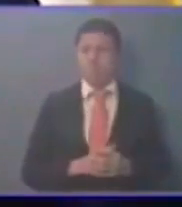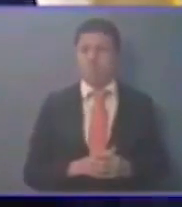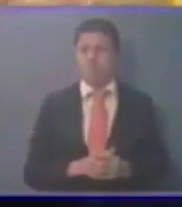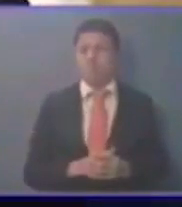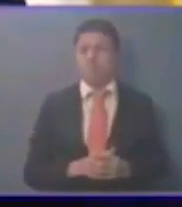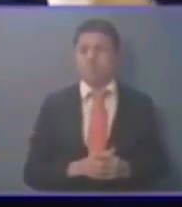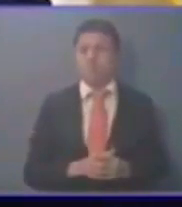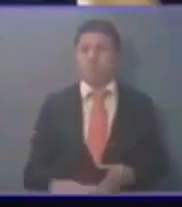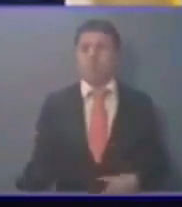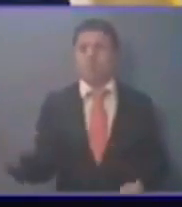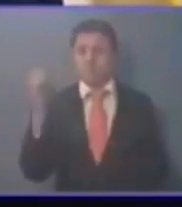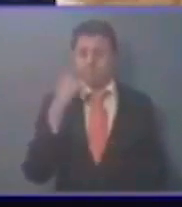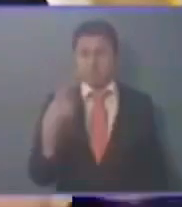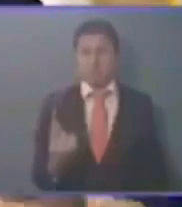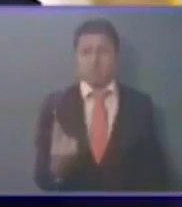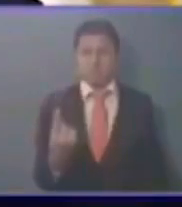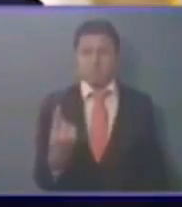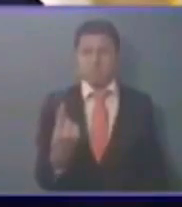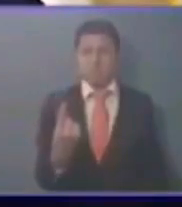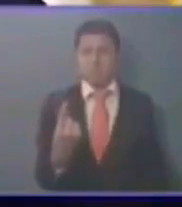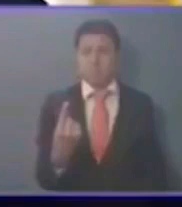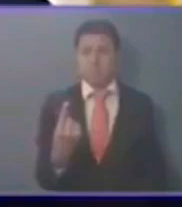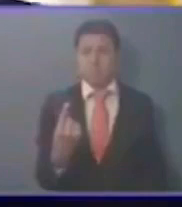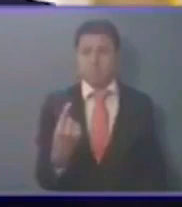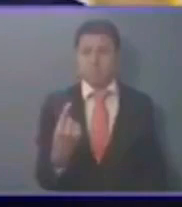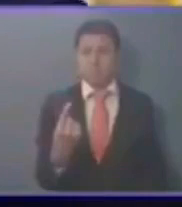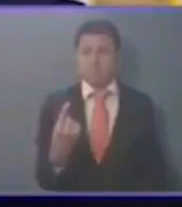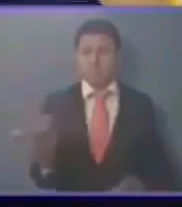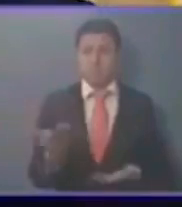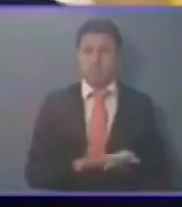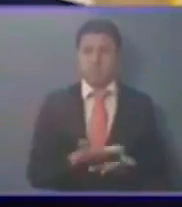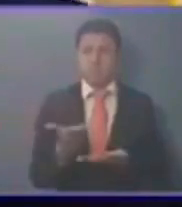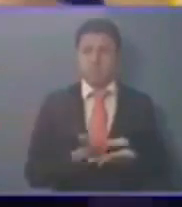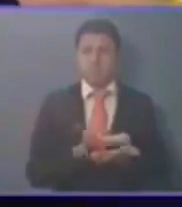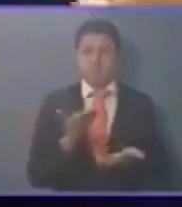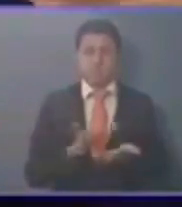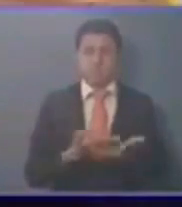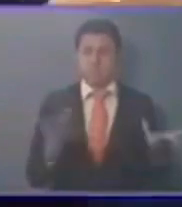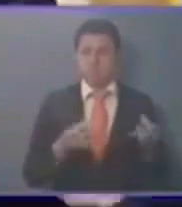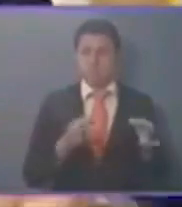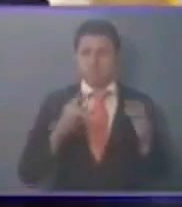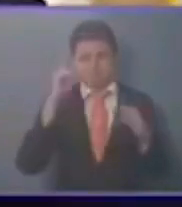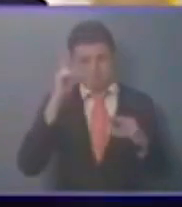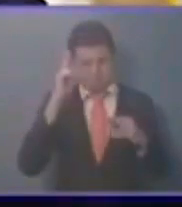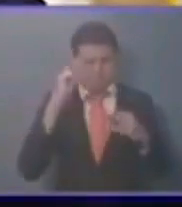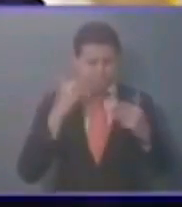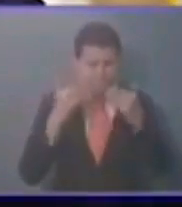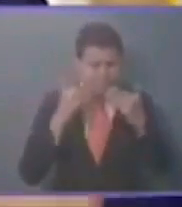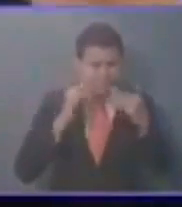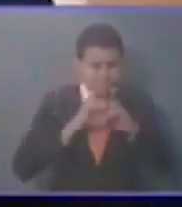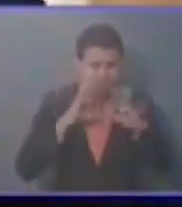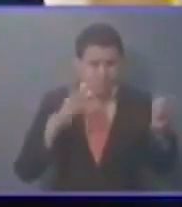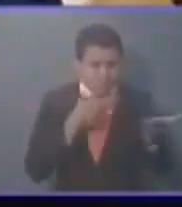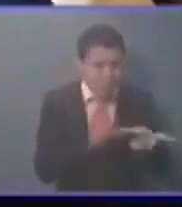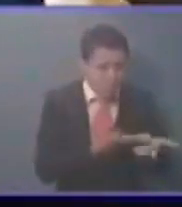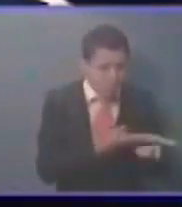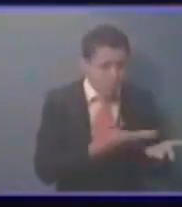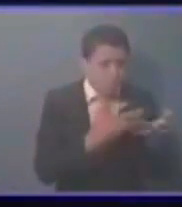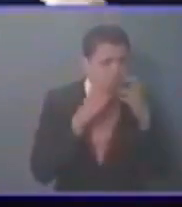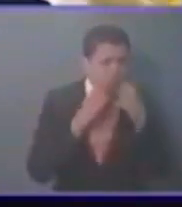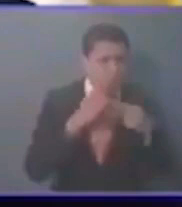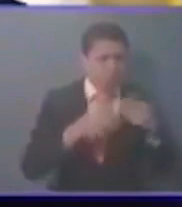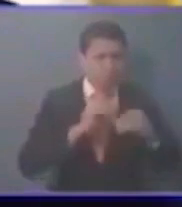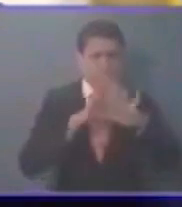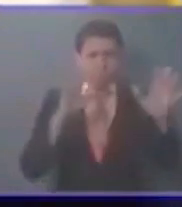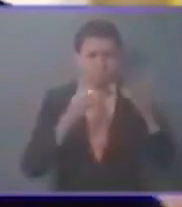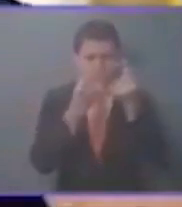que se busque suprimir propuestas que fueron hechas racionalmente para garantizar transparencia en el uso de